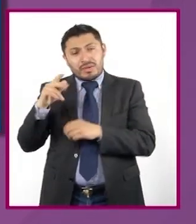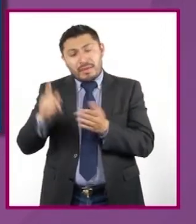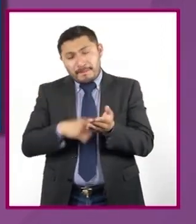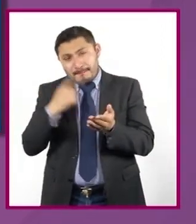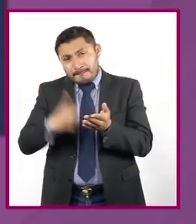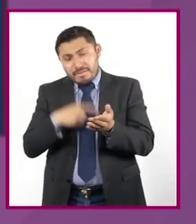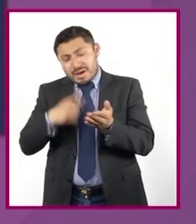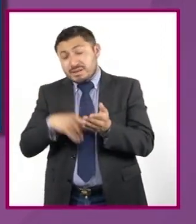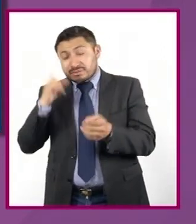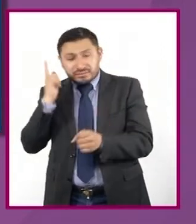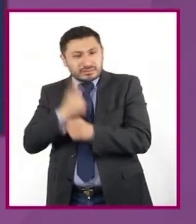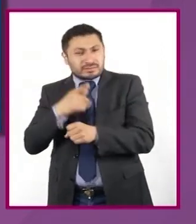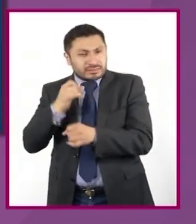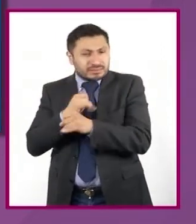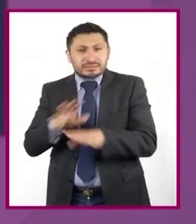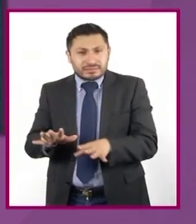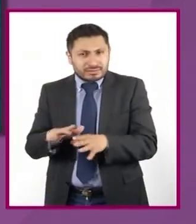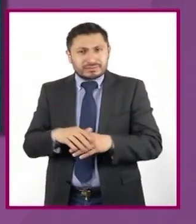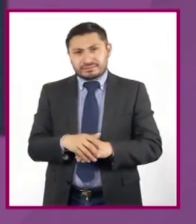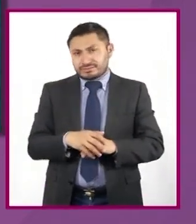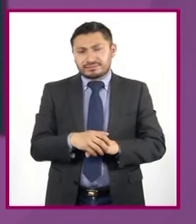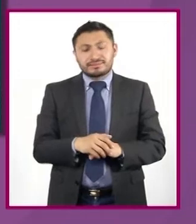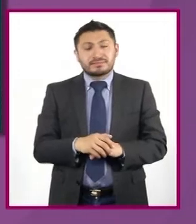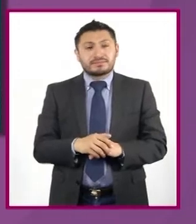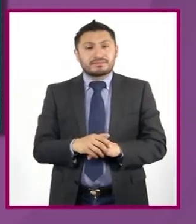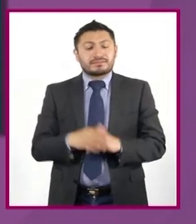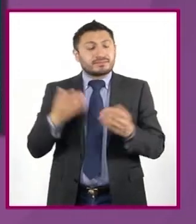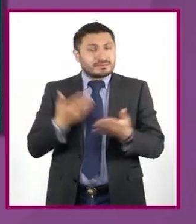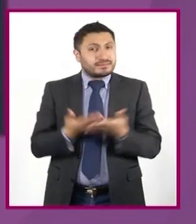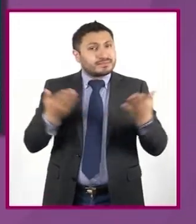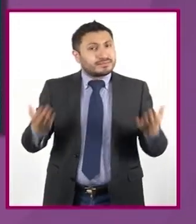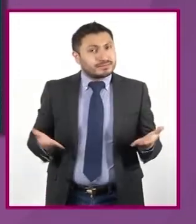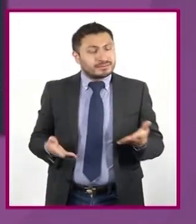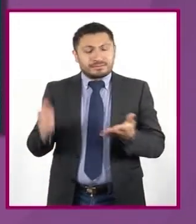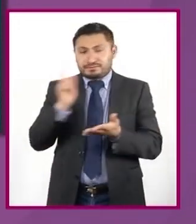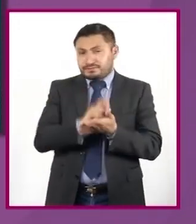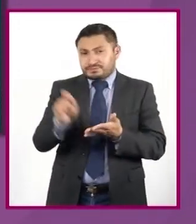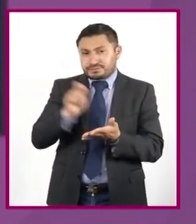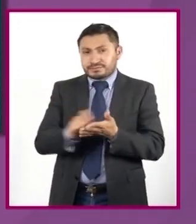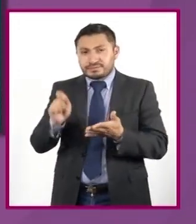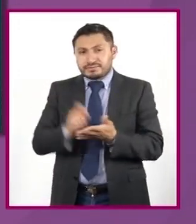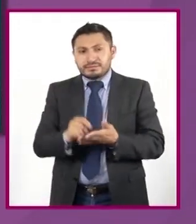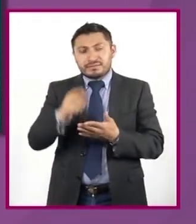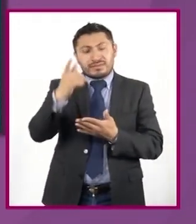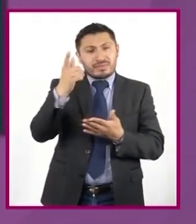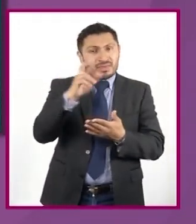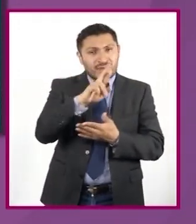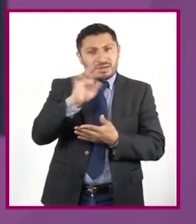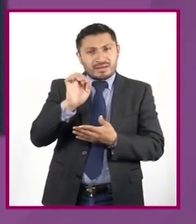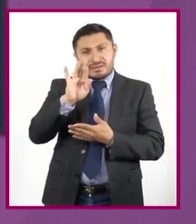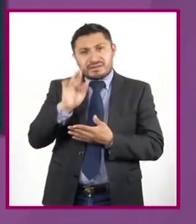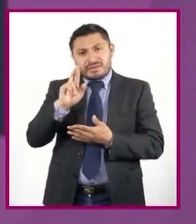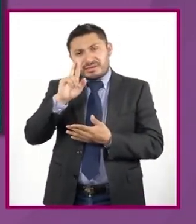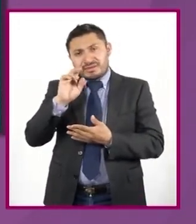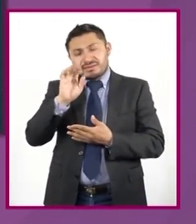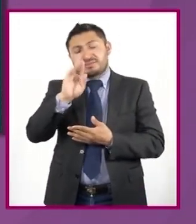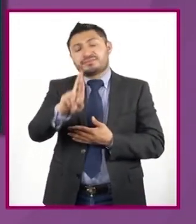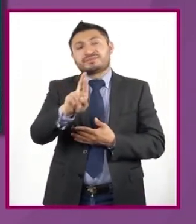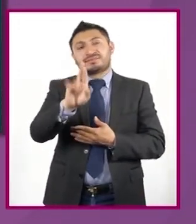donde se obtuvo la información. Y ahora escribimos la referencia completa en la